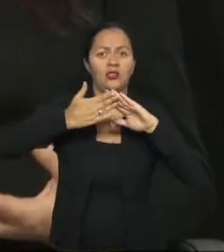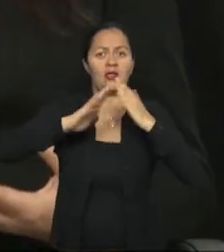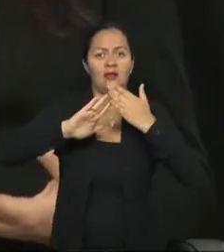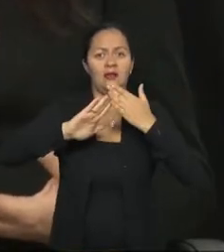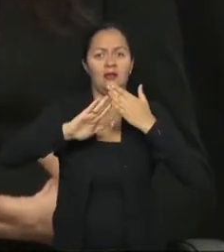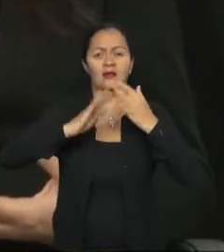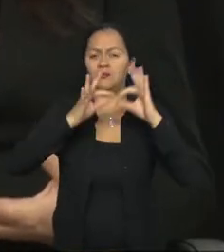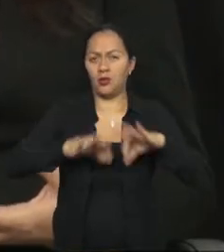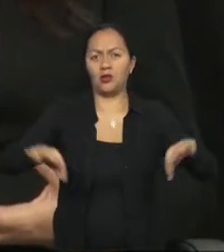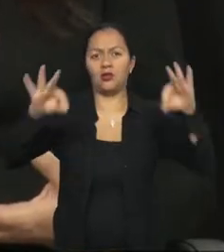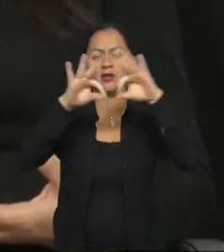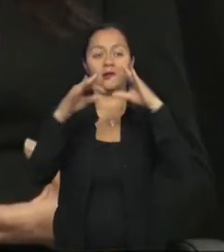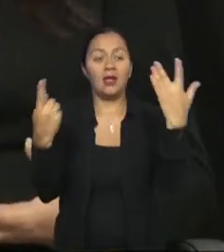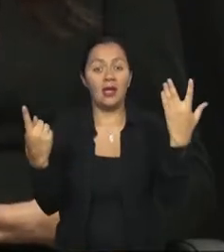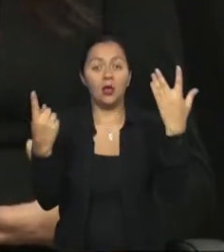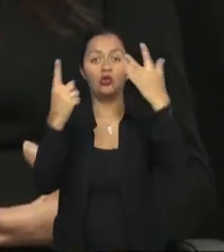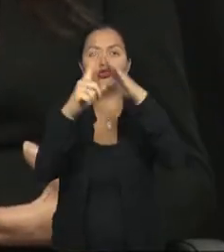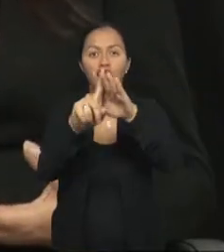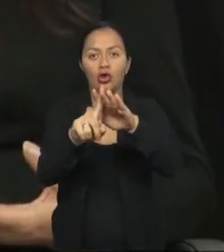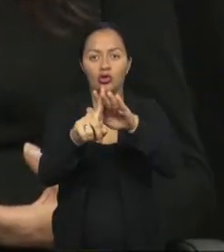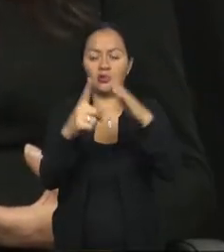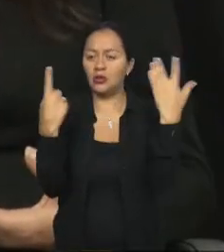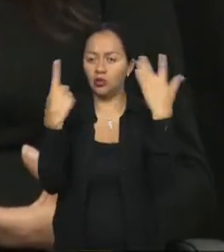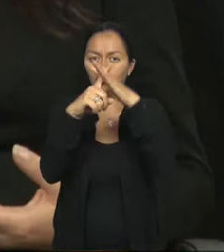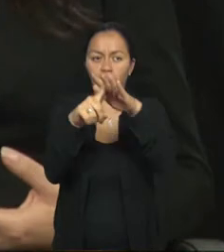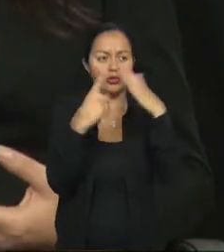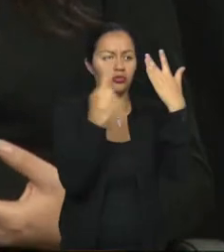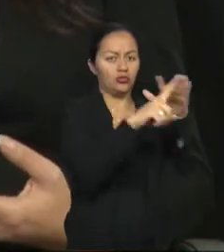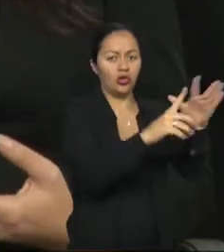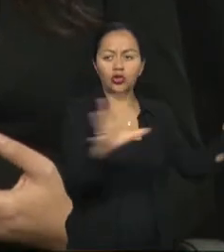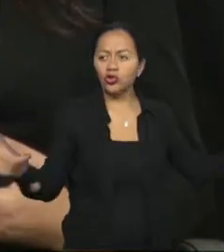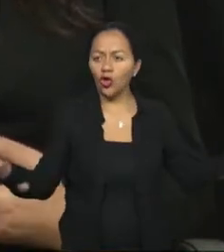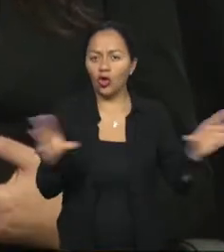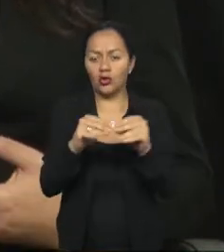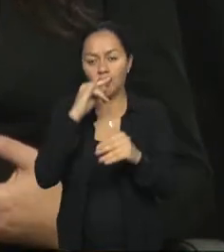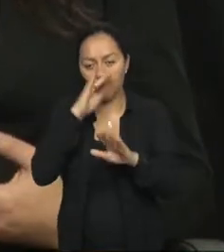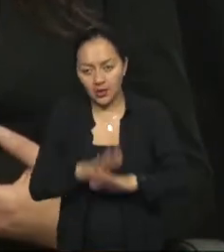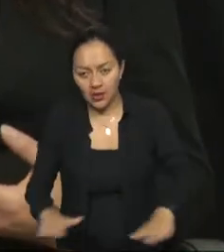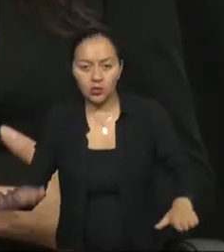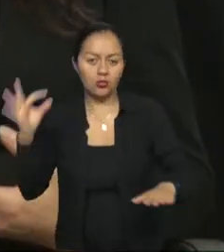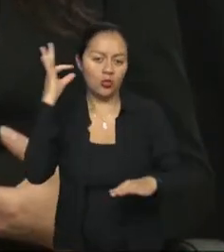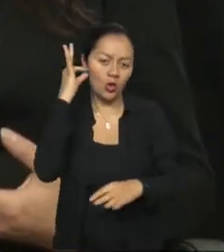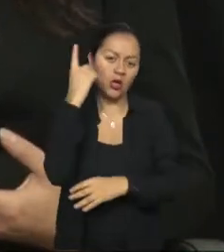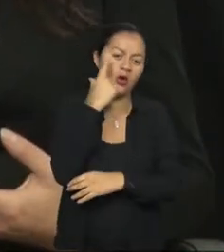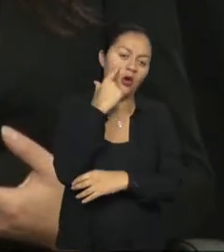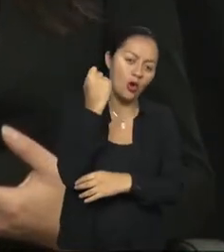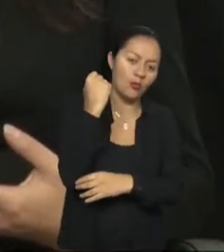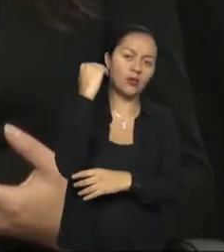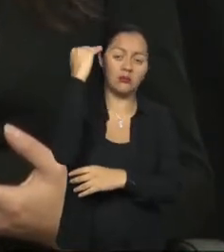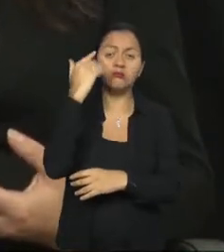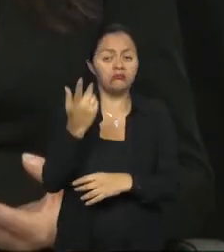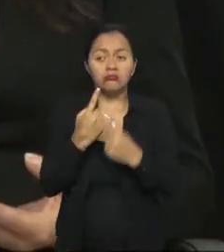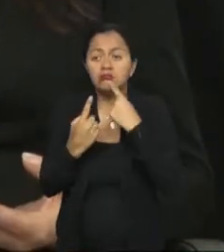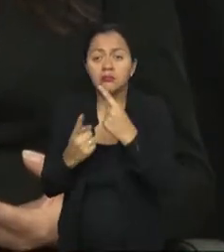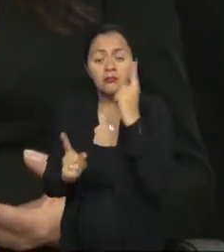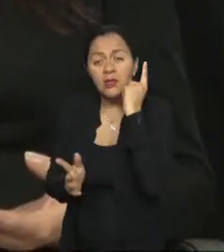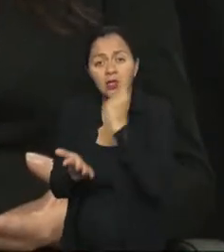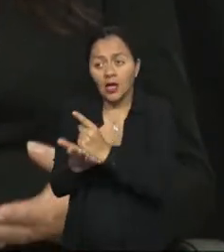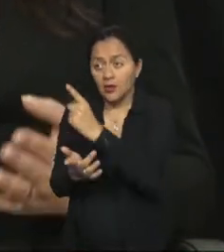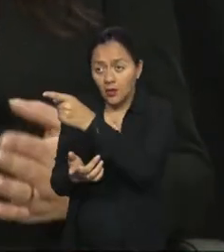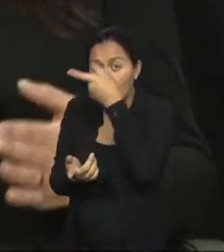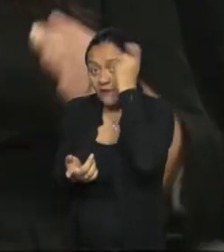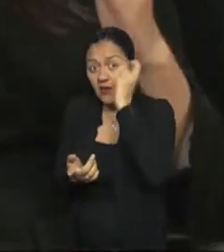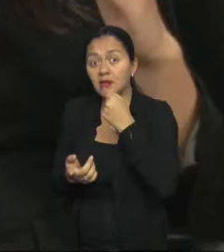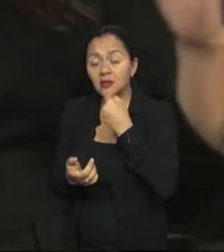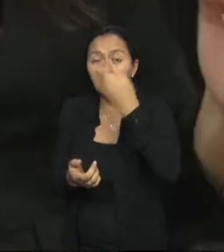RBC es la inclusión a todo nivel. Y como bien tú dices, Javier, Cuba es un modelo donde